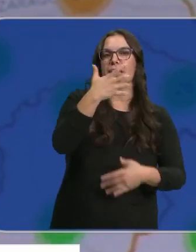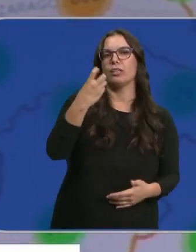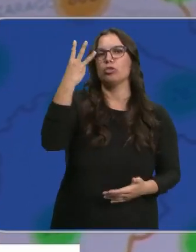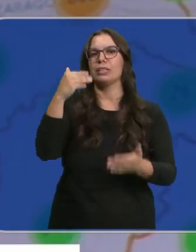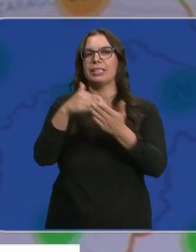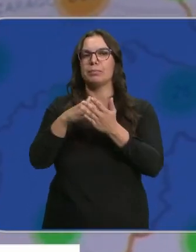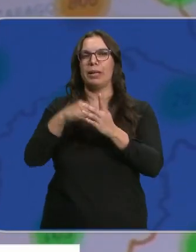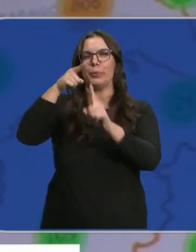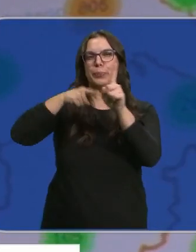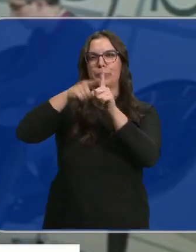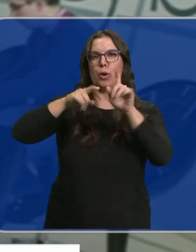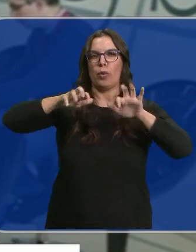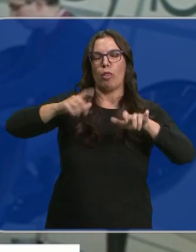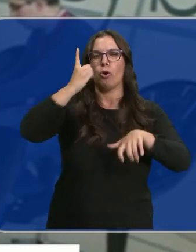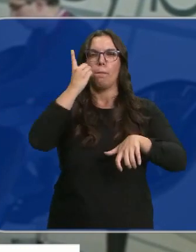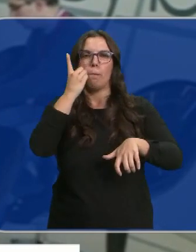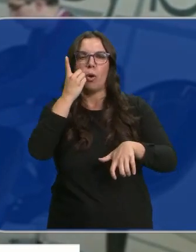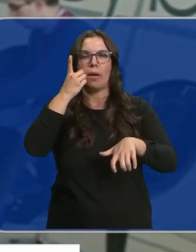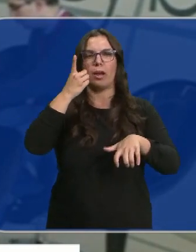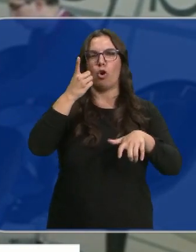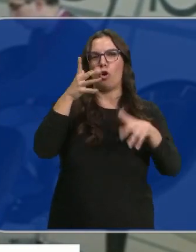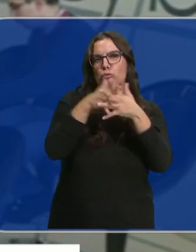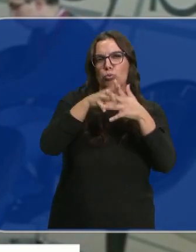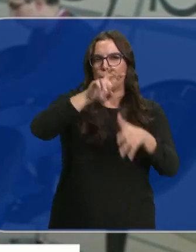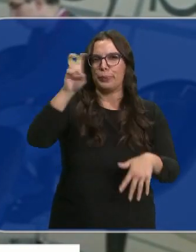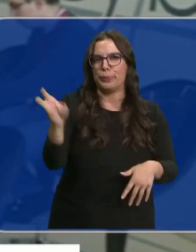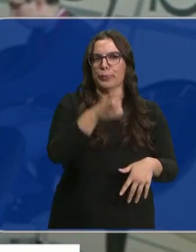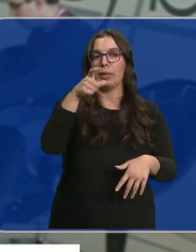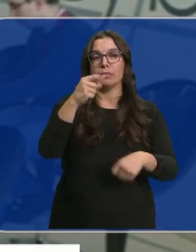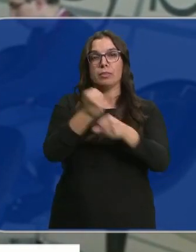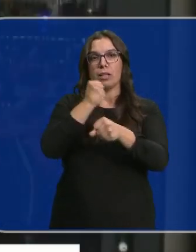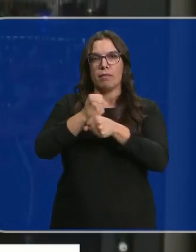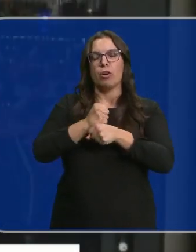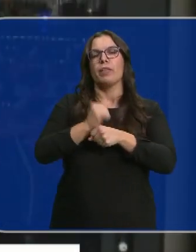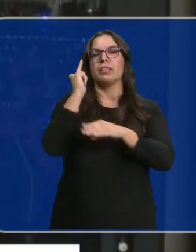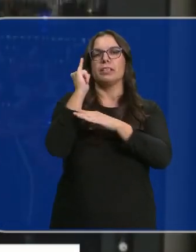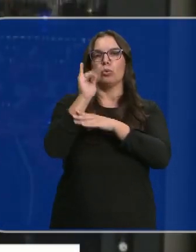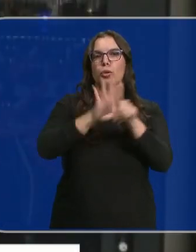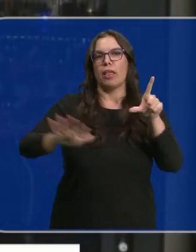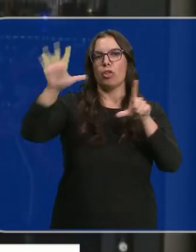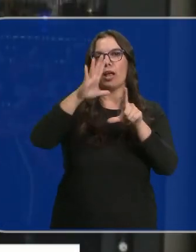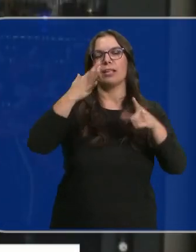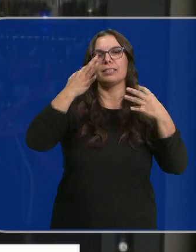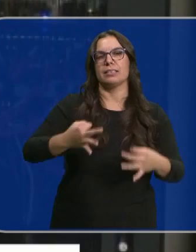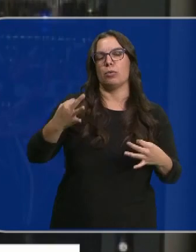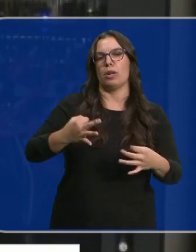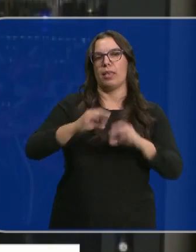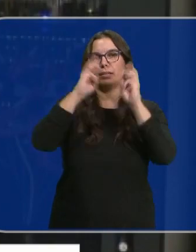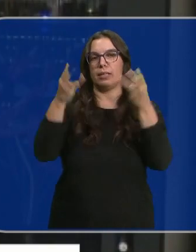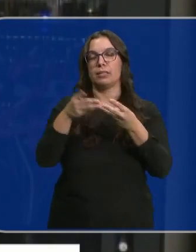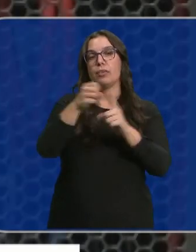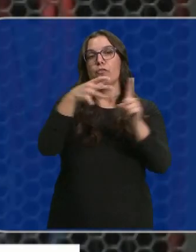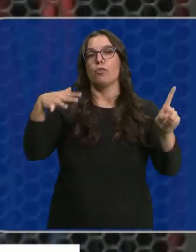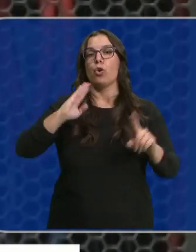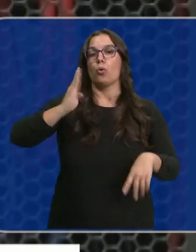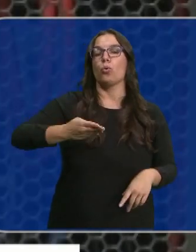y 3.000 ciberataques a ordenadores, teléfonos o infraestructuras. Es el volumen de trabajo del Instituto Nacional de Ciberseguridad. En un foro del Club de